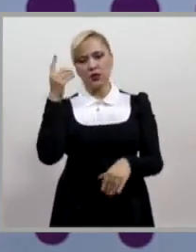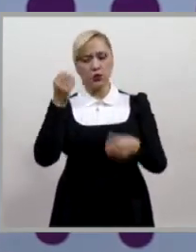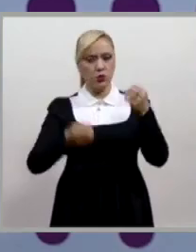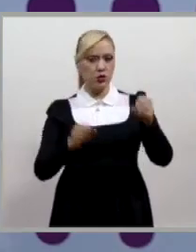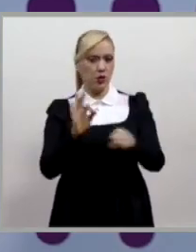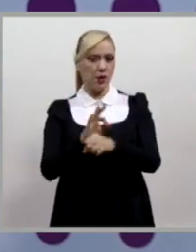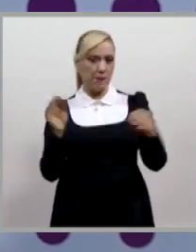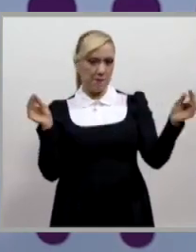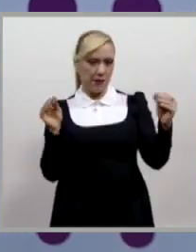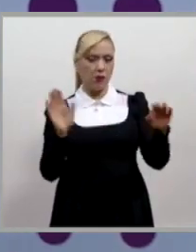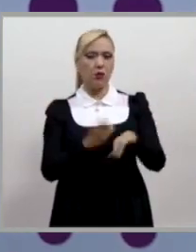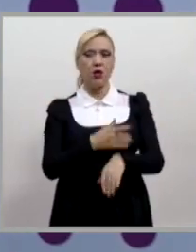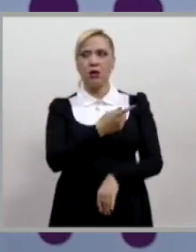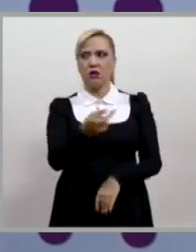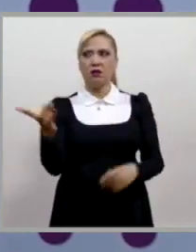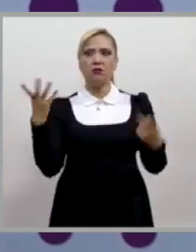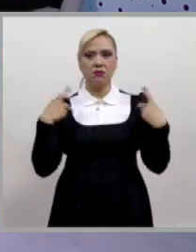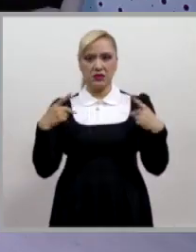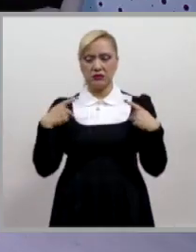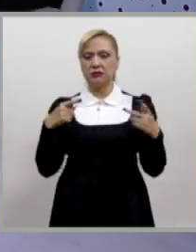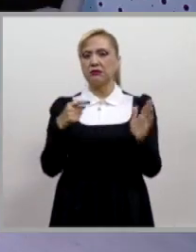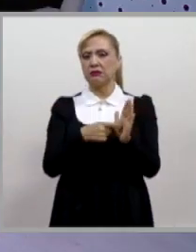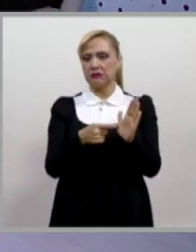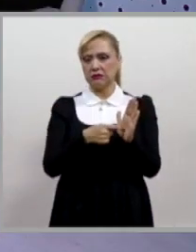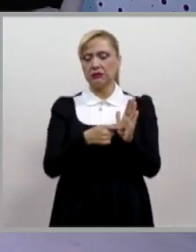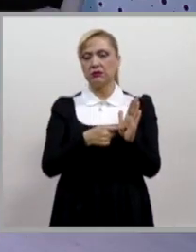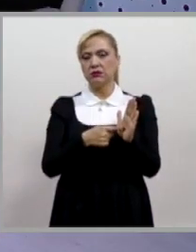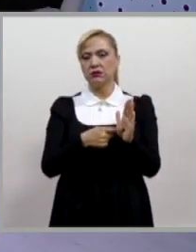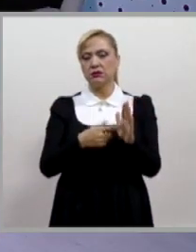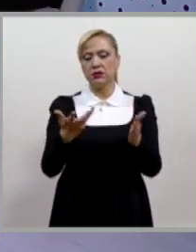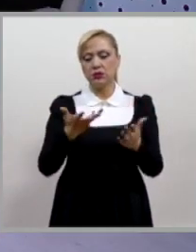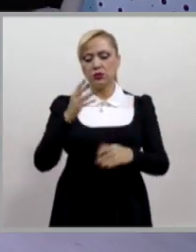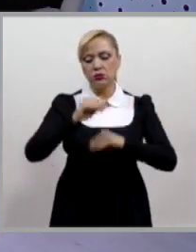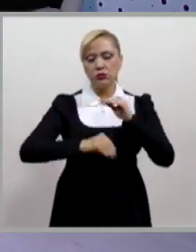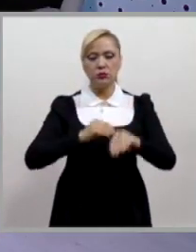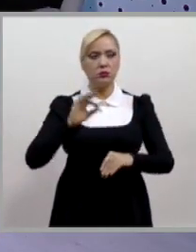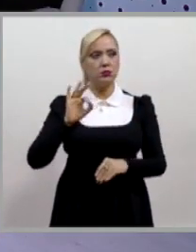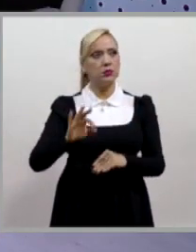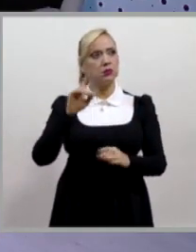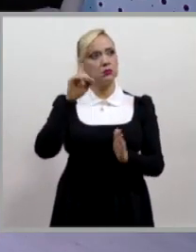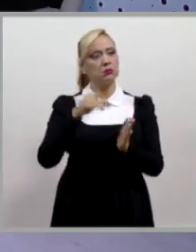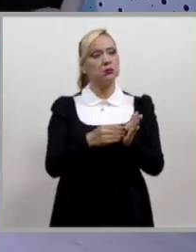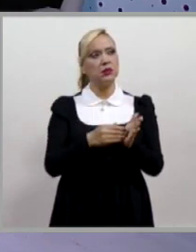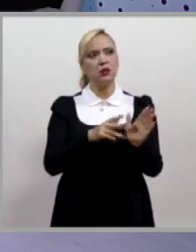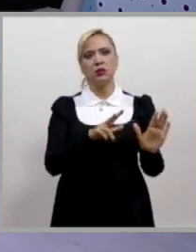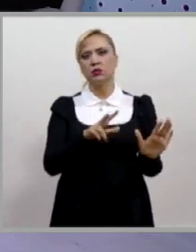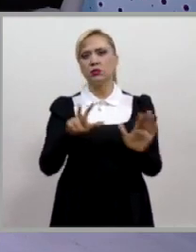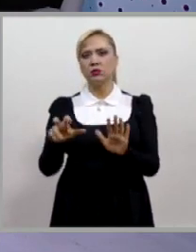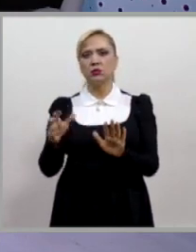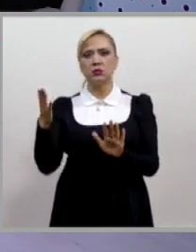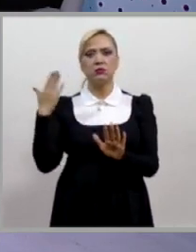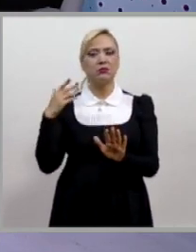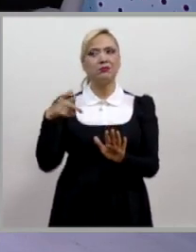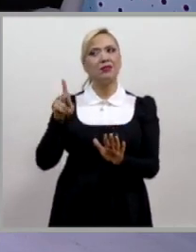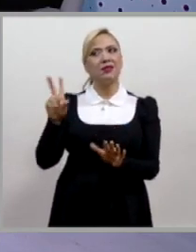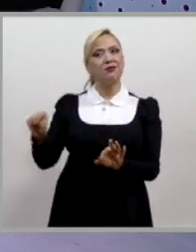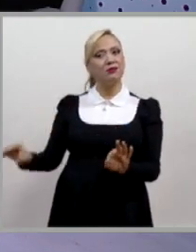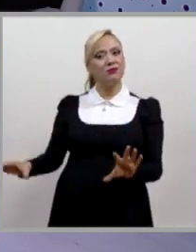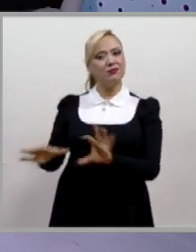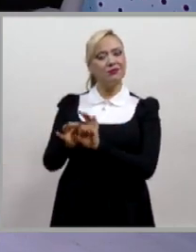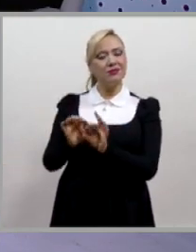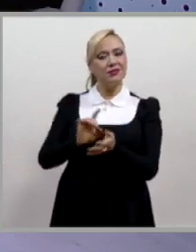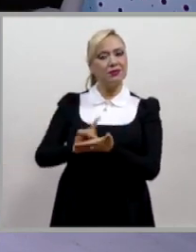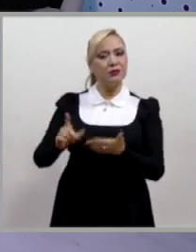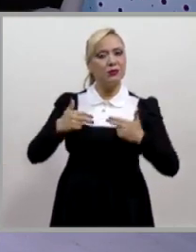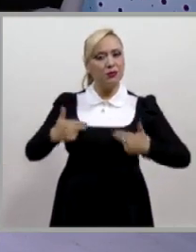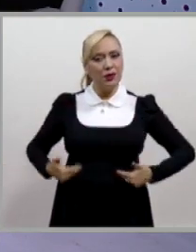que muchas personas coinciden es un instrumento que fue diseñado en el siglo XIX, no apto para la justiciabilidad de derechos humanos y sobre todo de